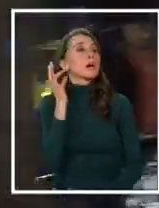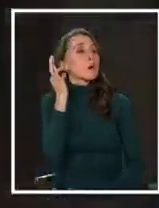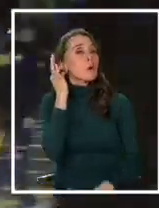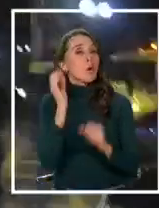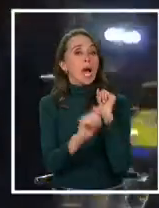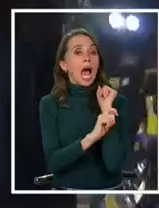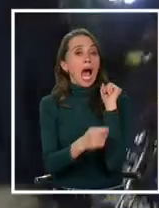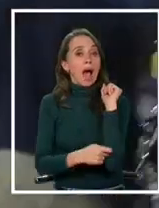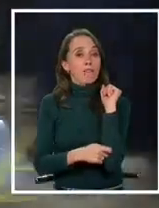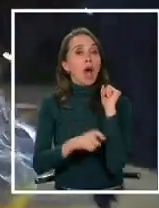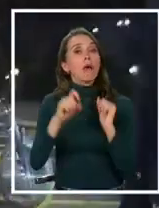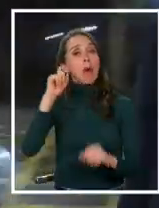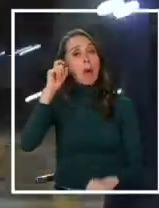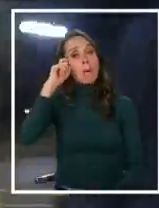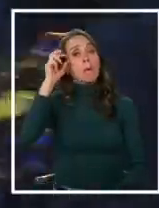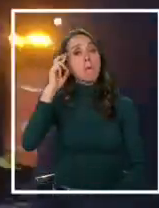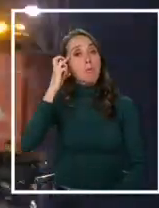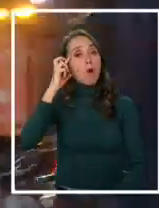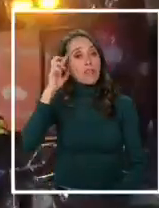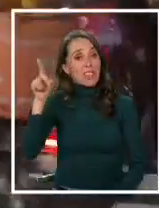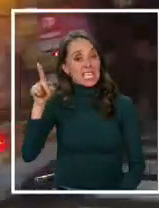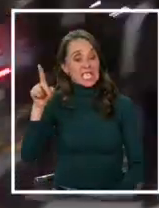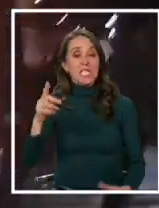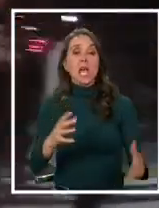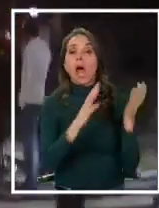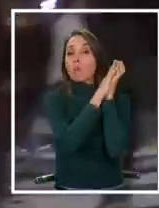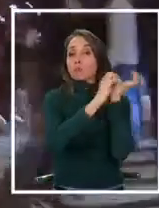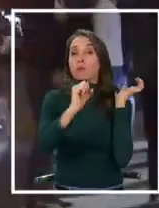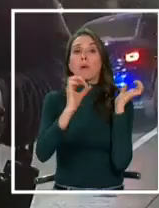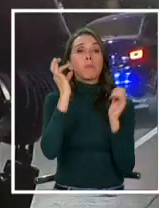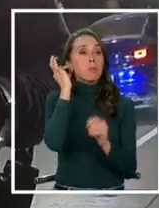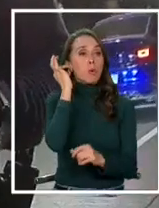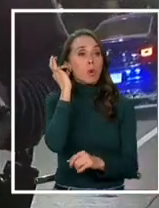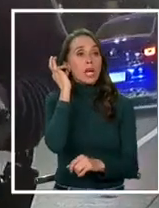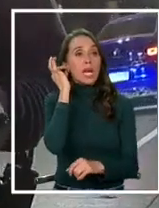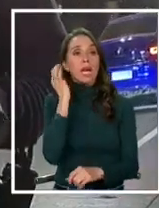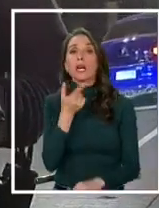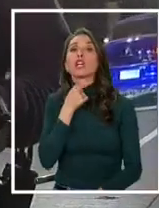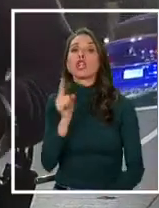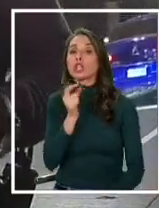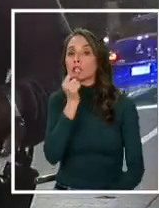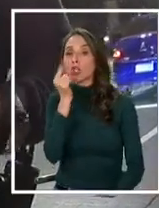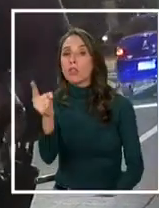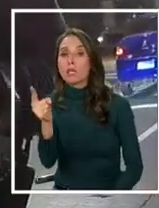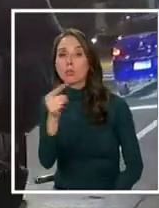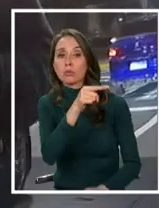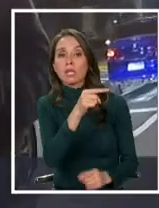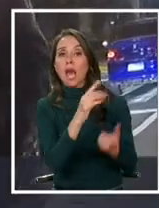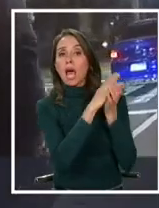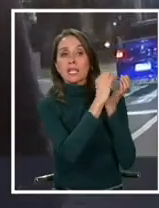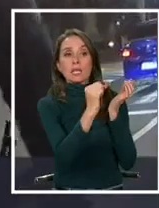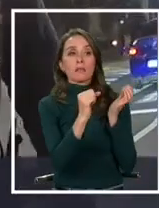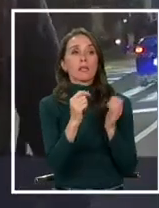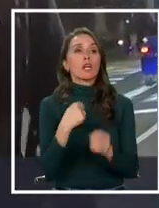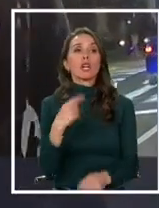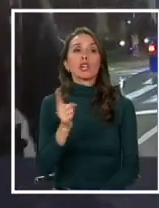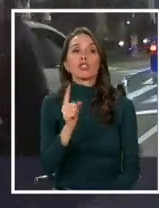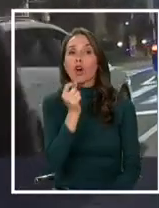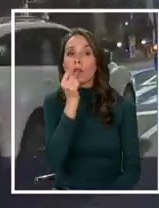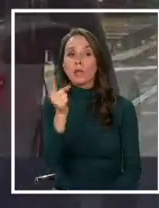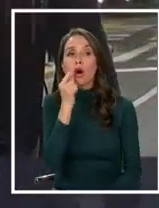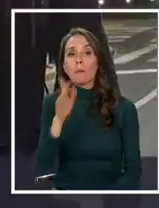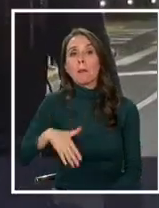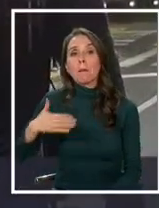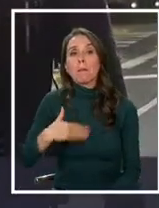una abogada en Providencia sin embargo la víctima en primera instancia no quiso denunciar al asaltante no voy hacer denunci